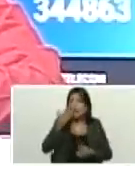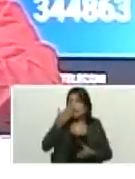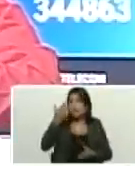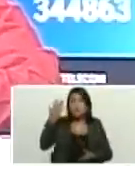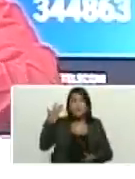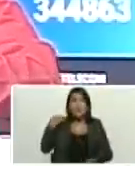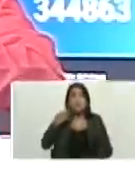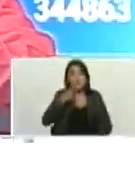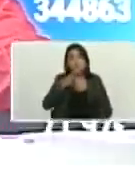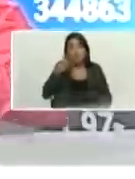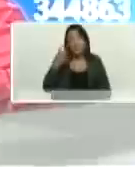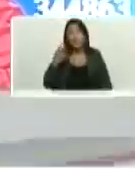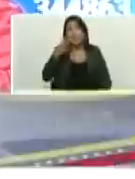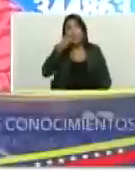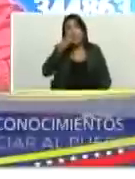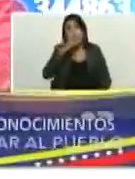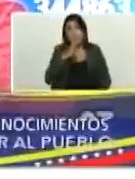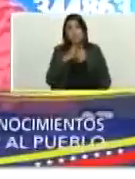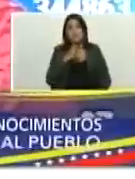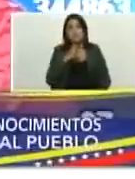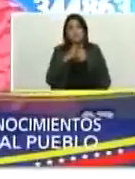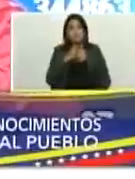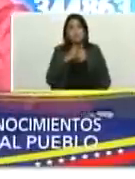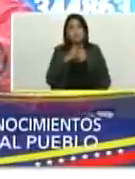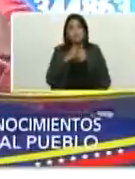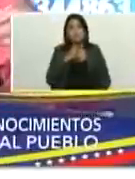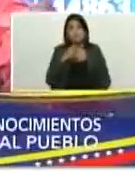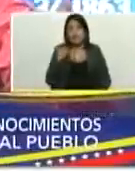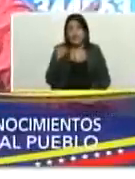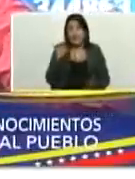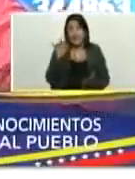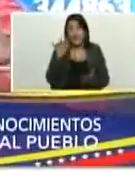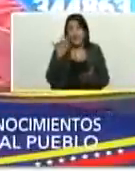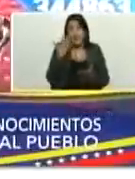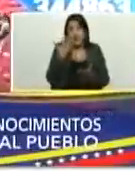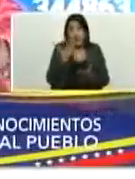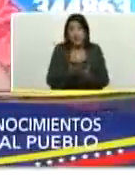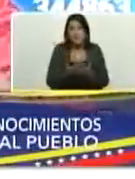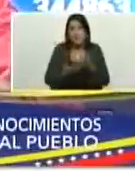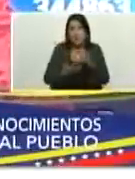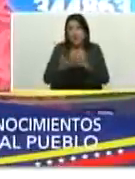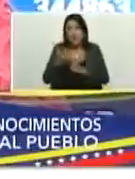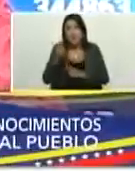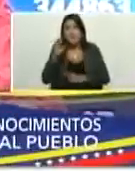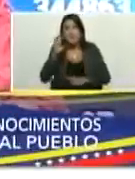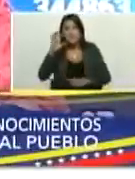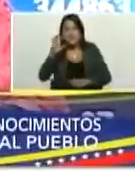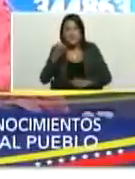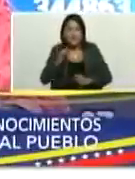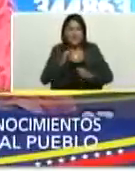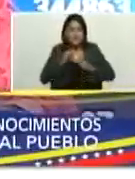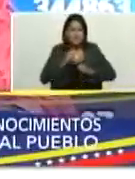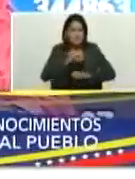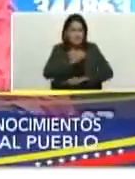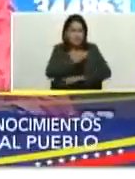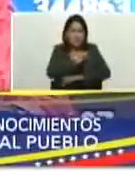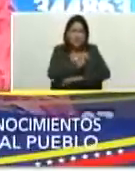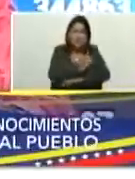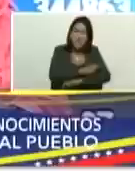años hemos construido una patria a prueba de todas las circunstancias, listas para